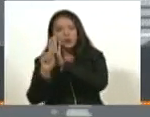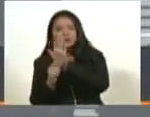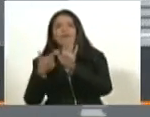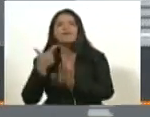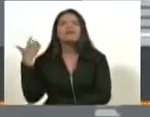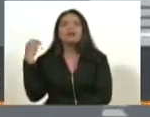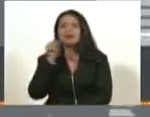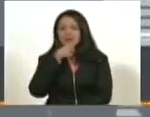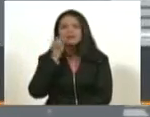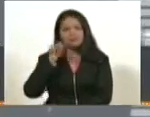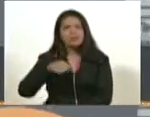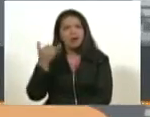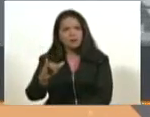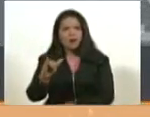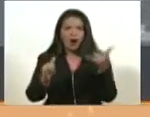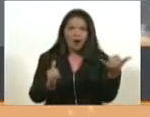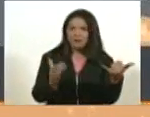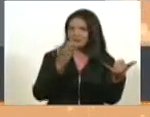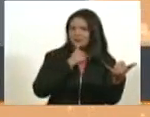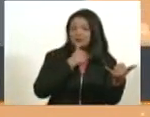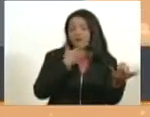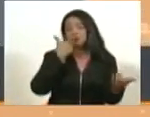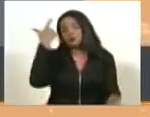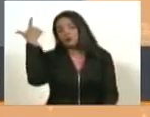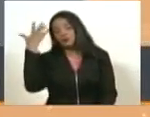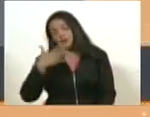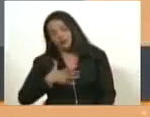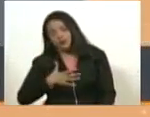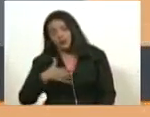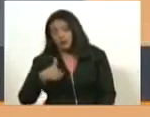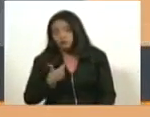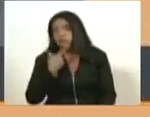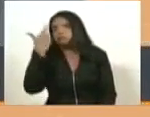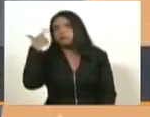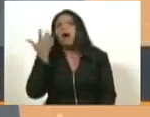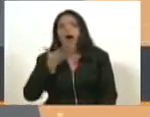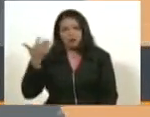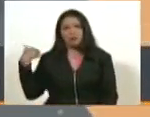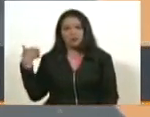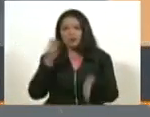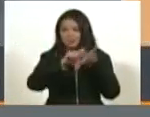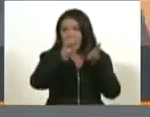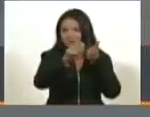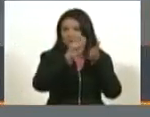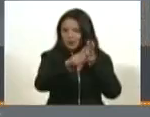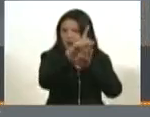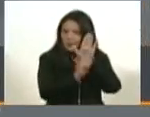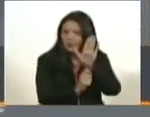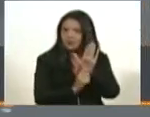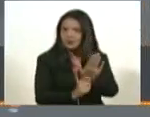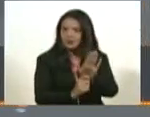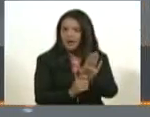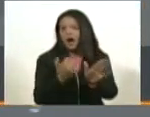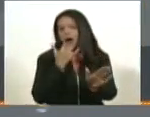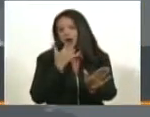Da pena decirlo, y a mí más porque yo fui constituyente. Una actitud